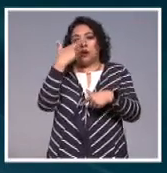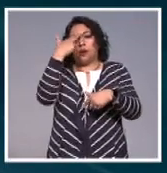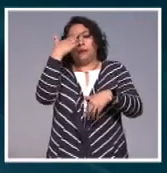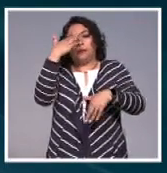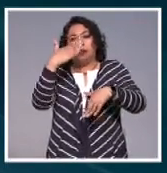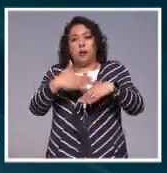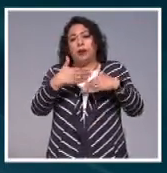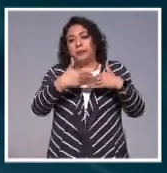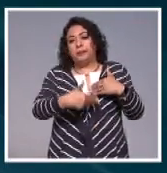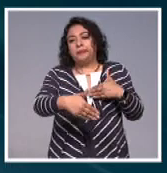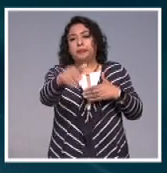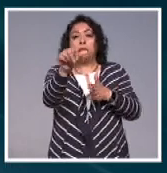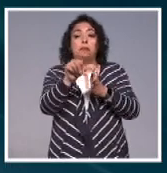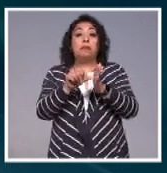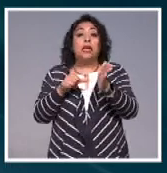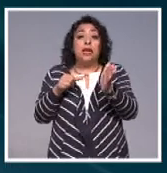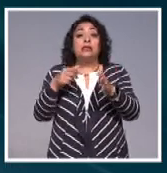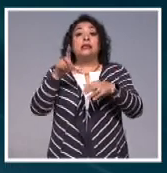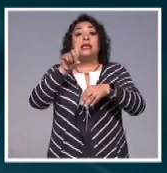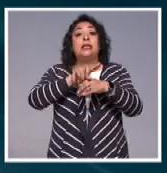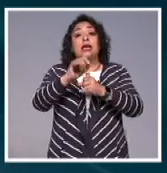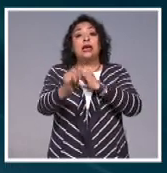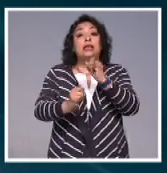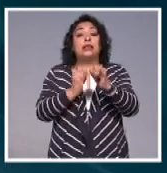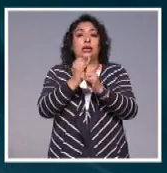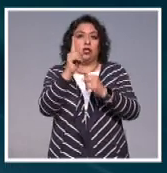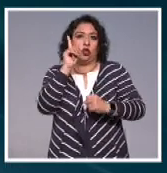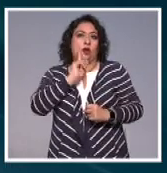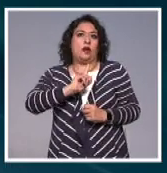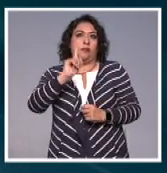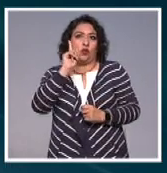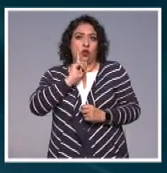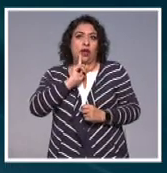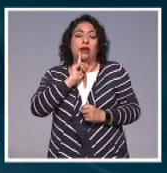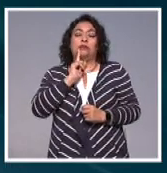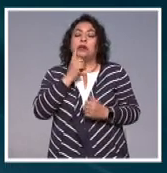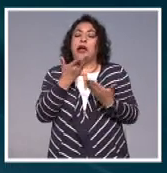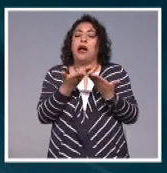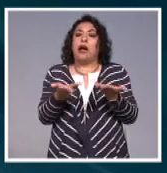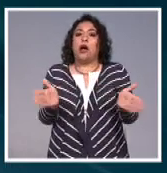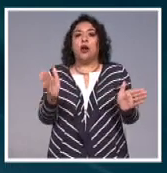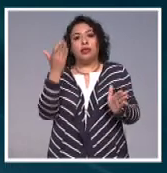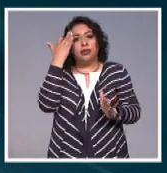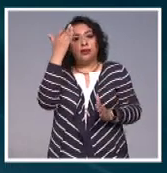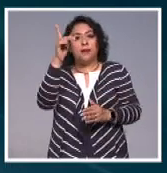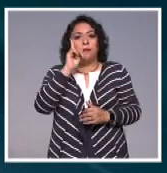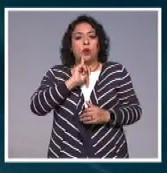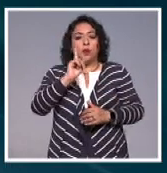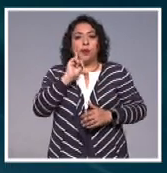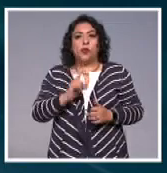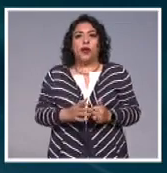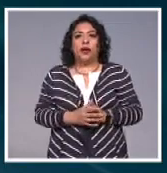seguiremos haciendo a lo largo de todo este mes, el Día Internacional de la Mujer, porque es tiempo de mujeres.